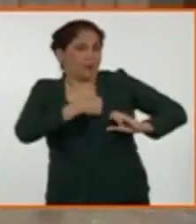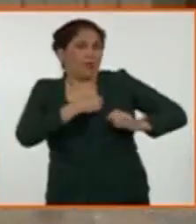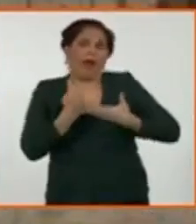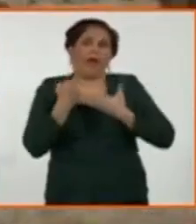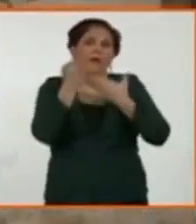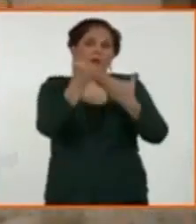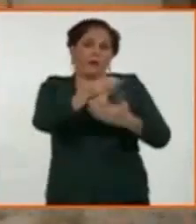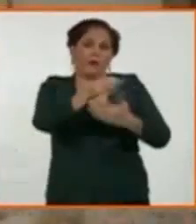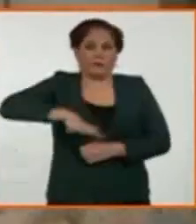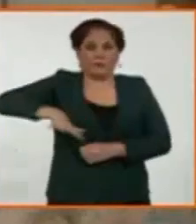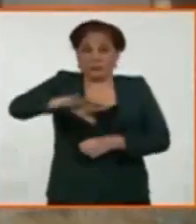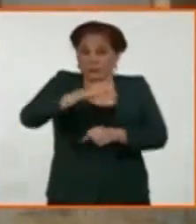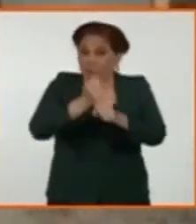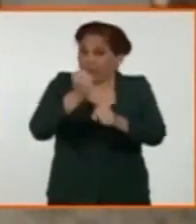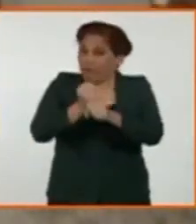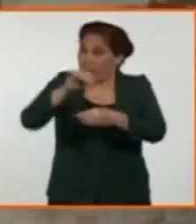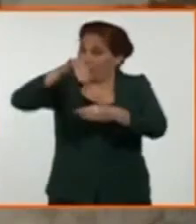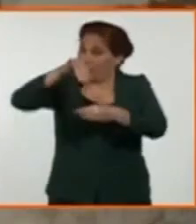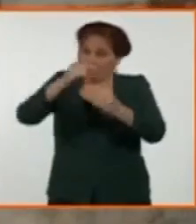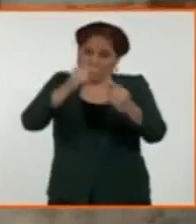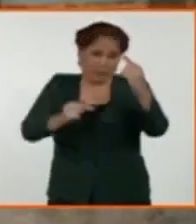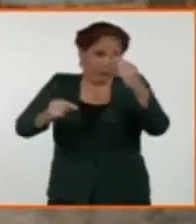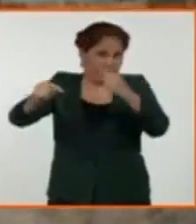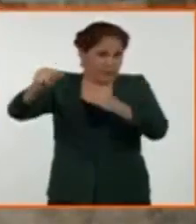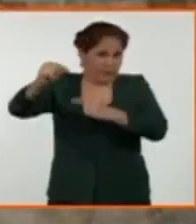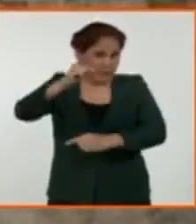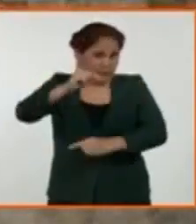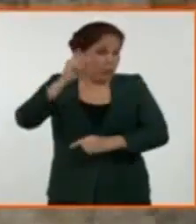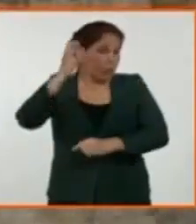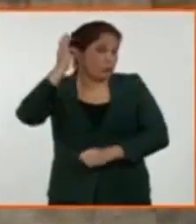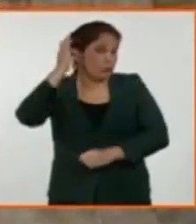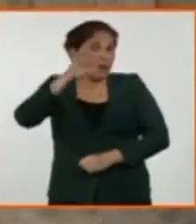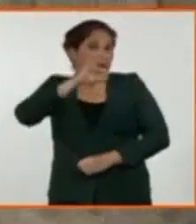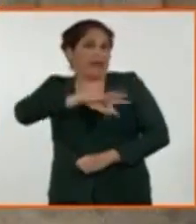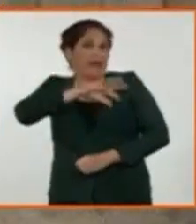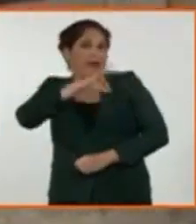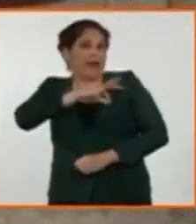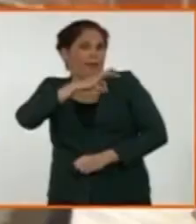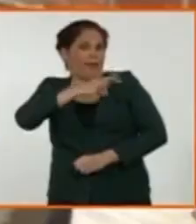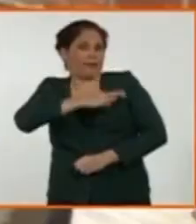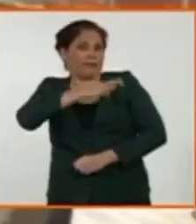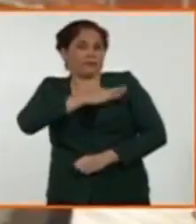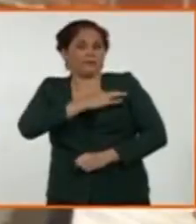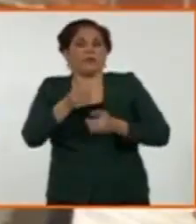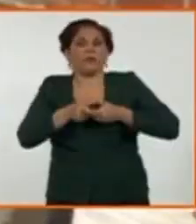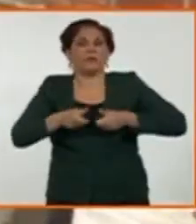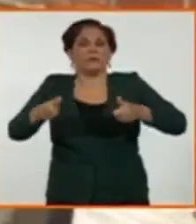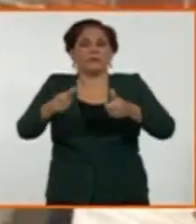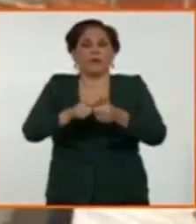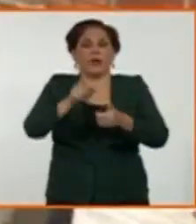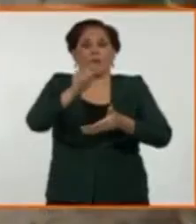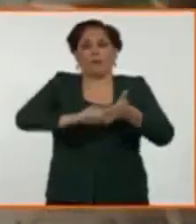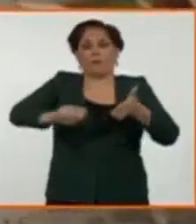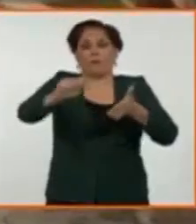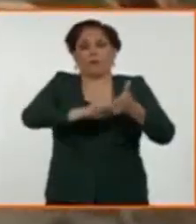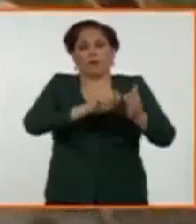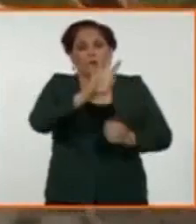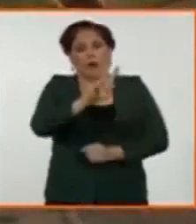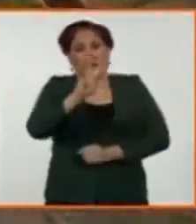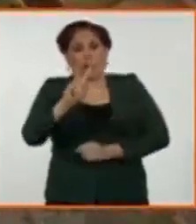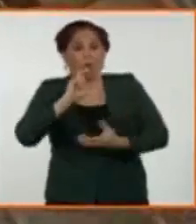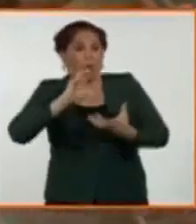el trabajo integral es fundamental sandra este legado de la circunscripción 42 una de las más complejas de la timba